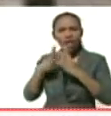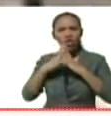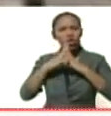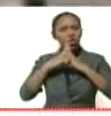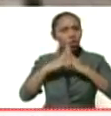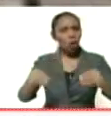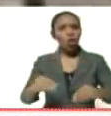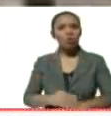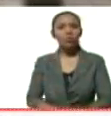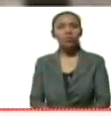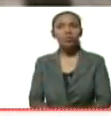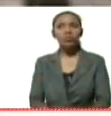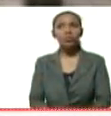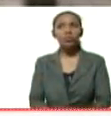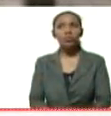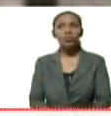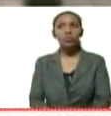todos!